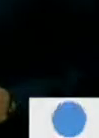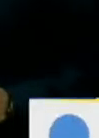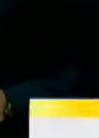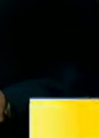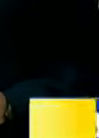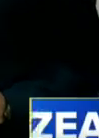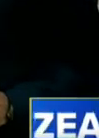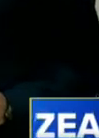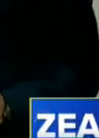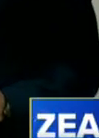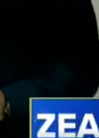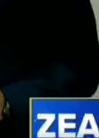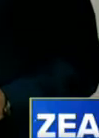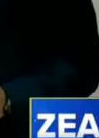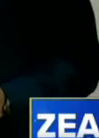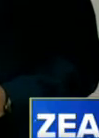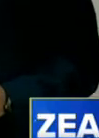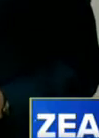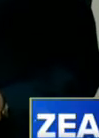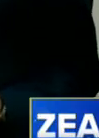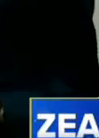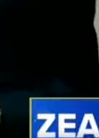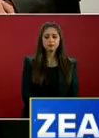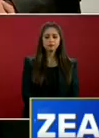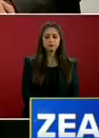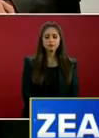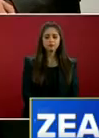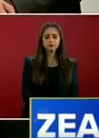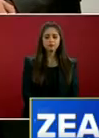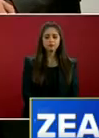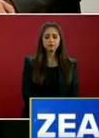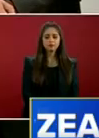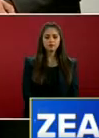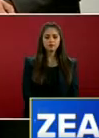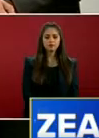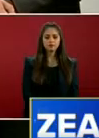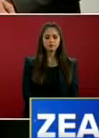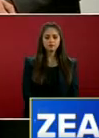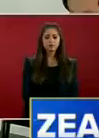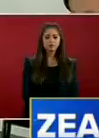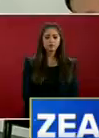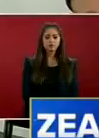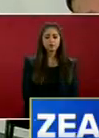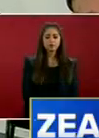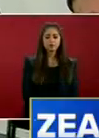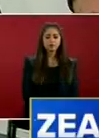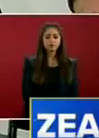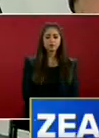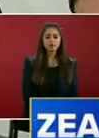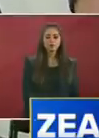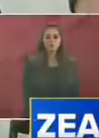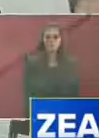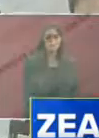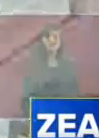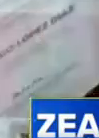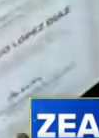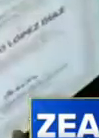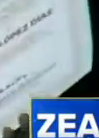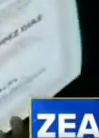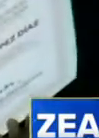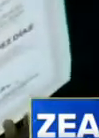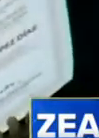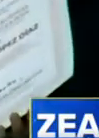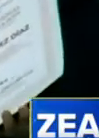Los otros premios nacionales del deporte fueron entregados al nadador Diego López, reconocido como el atleta paralímpico del año gracias a los 4